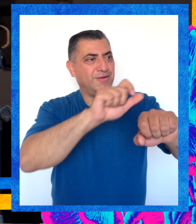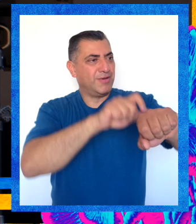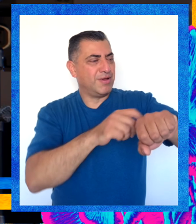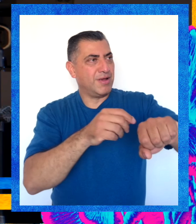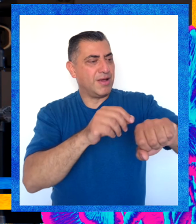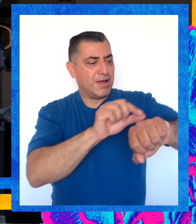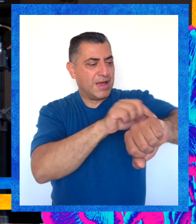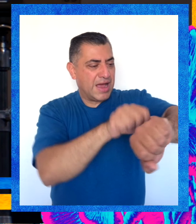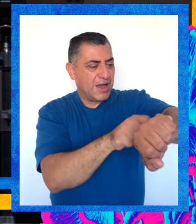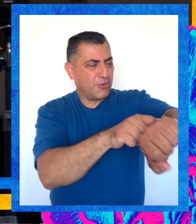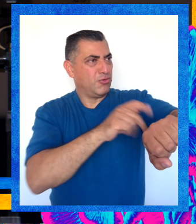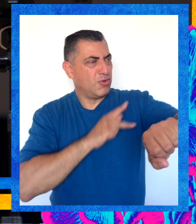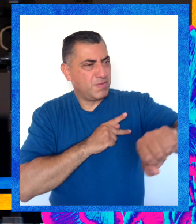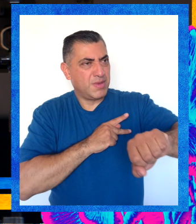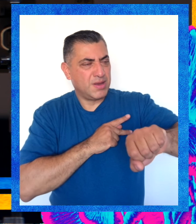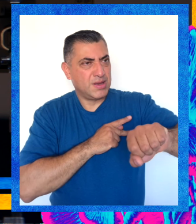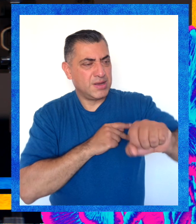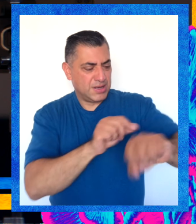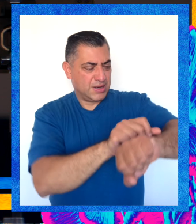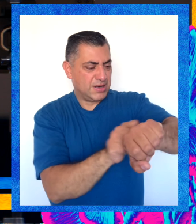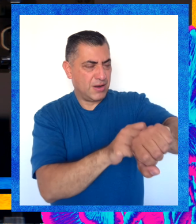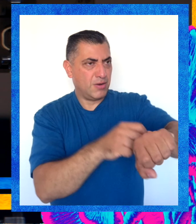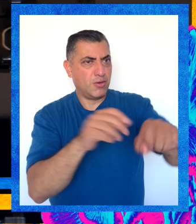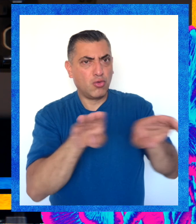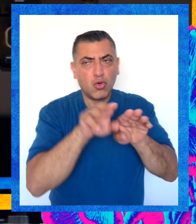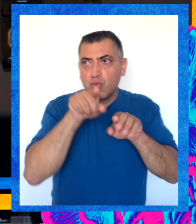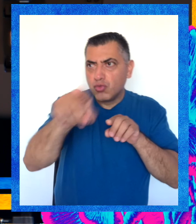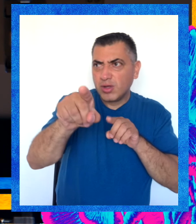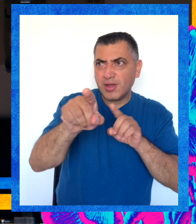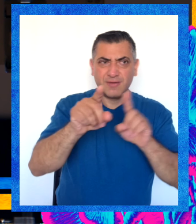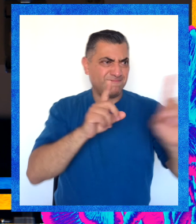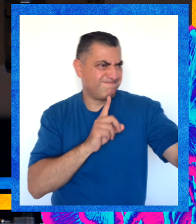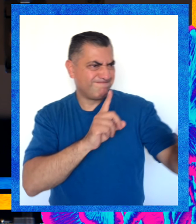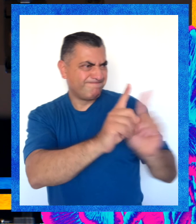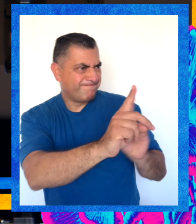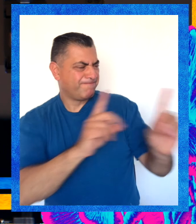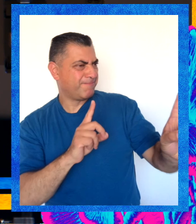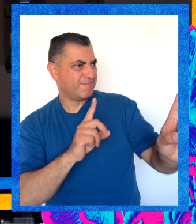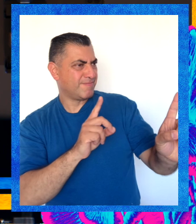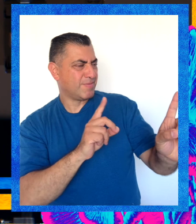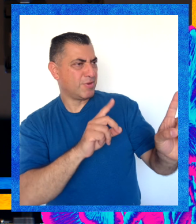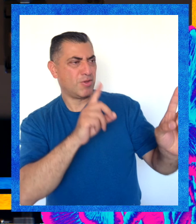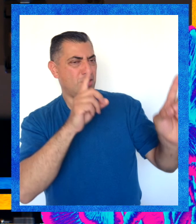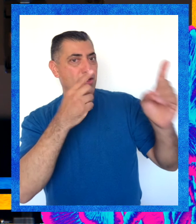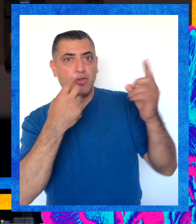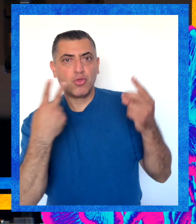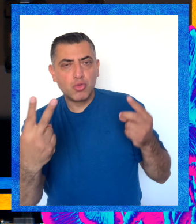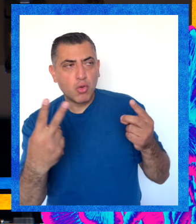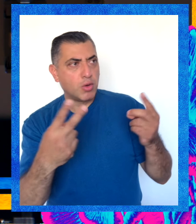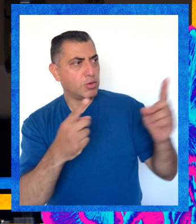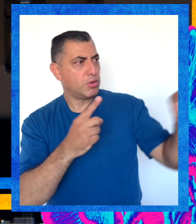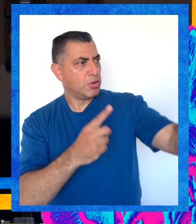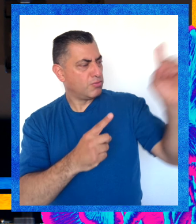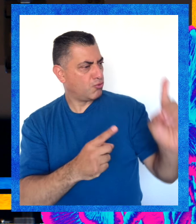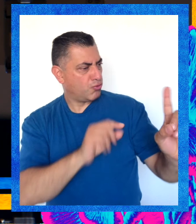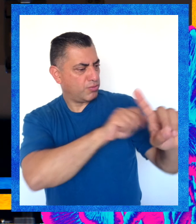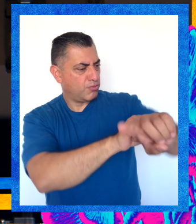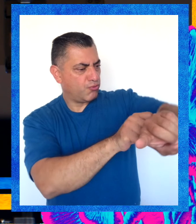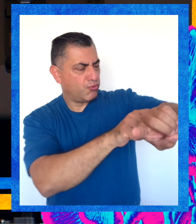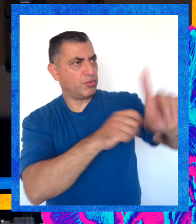como salida o entrada se dan cuenta de esto eso se llama relativismo puede ser que los dos estaban equivocados porque los puntos de referencia